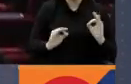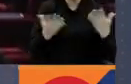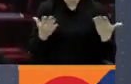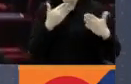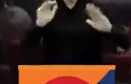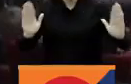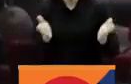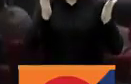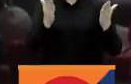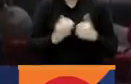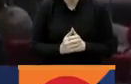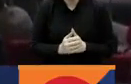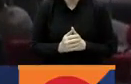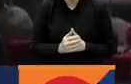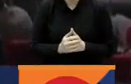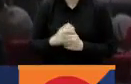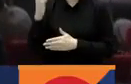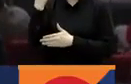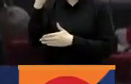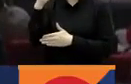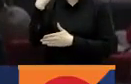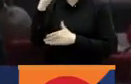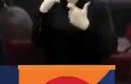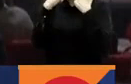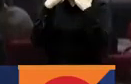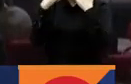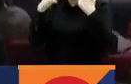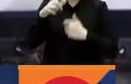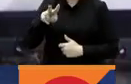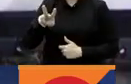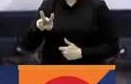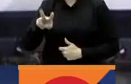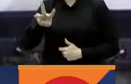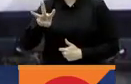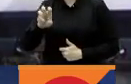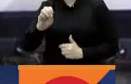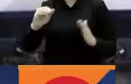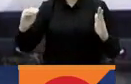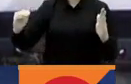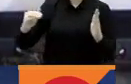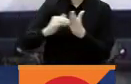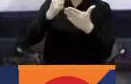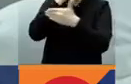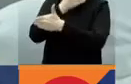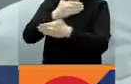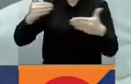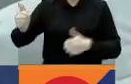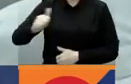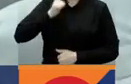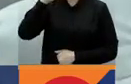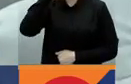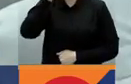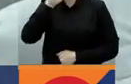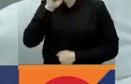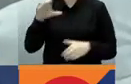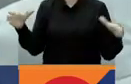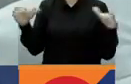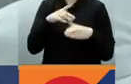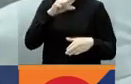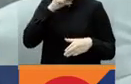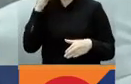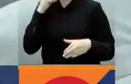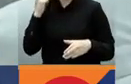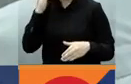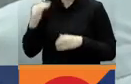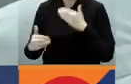Escándalo en Francia. Cerca de 230.000 niños fueron abusados sexualmente por miembros del clero desde 1950. El